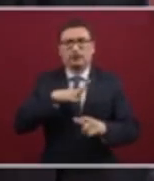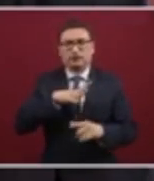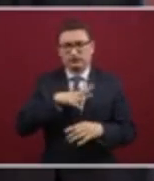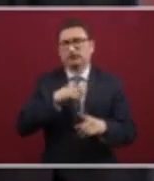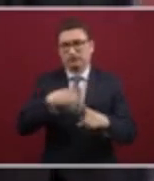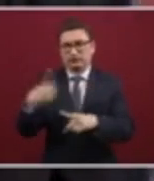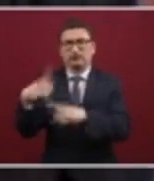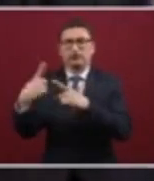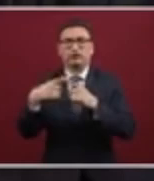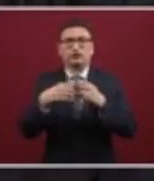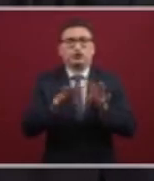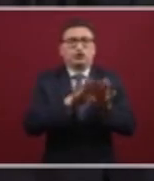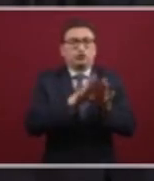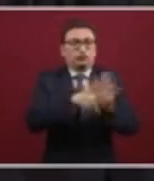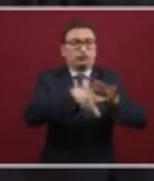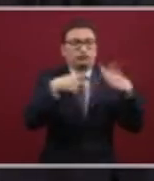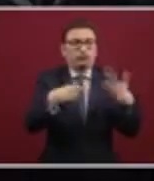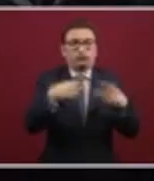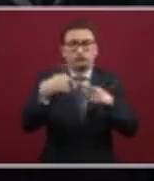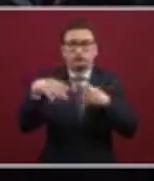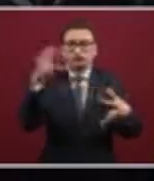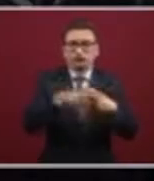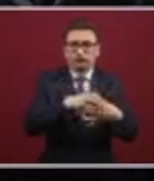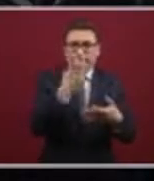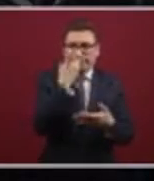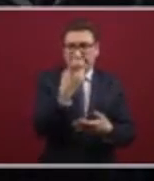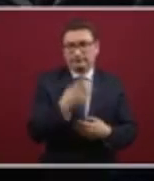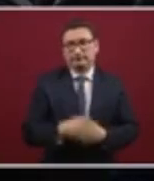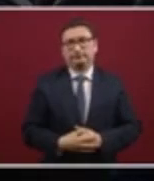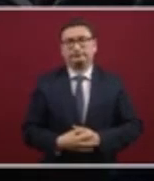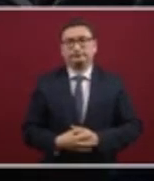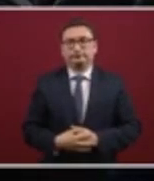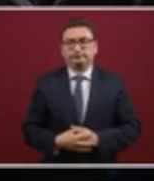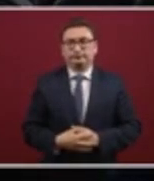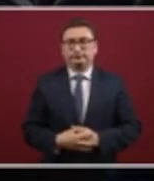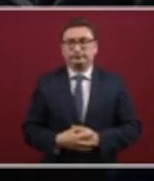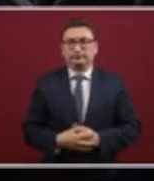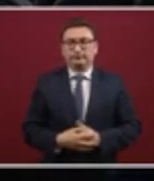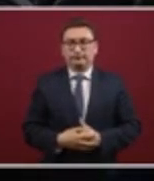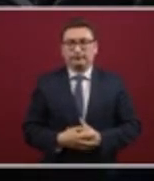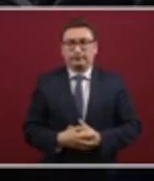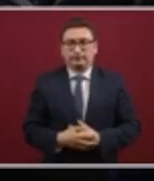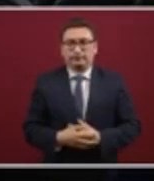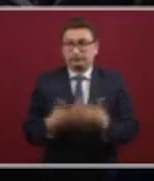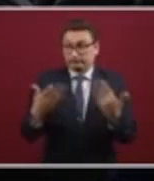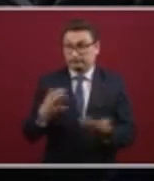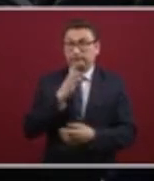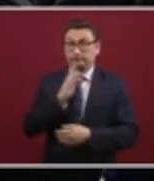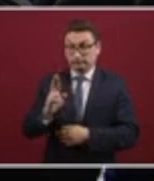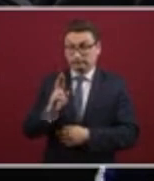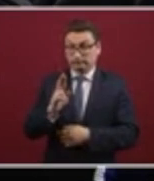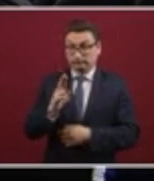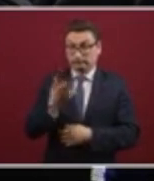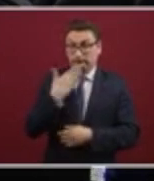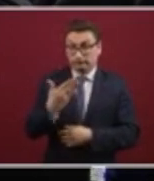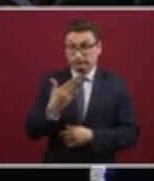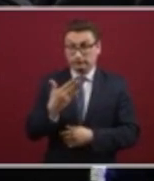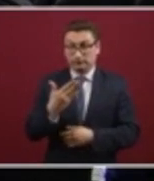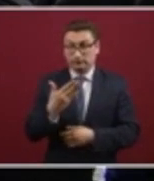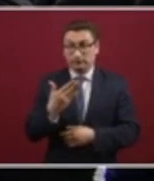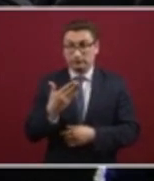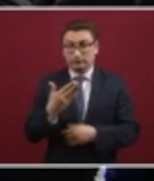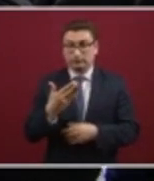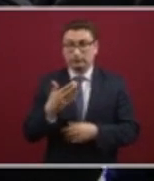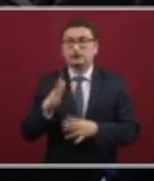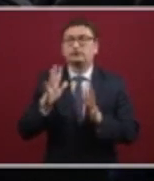también relación con periodistas en lo particular. O sea, para contestar tu pregunta, ya